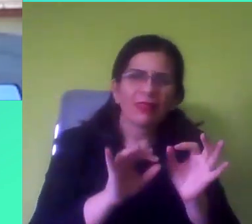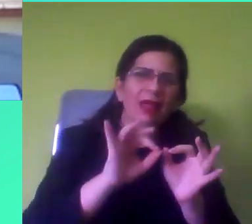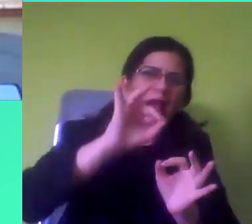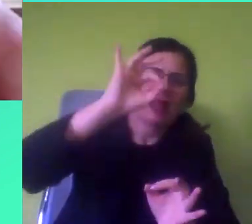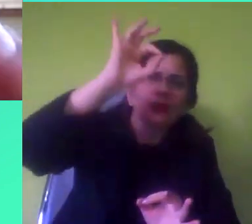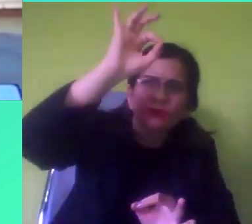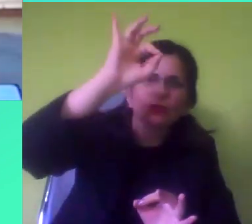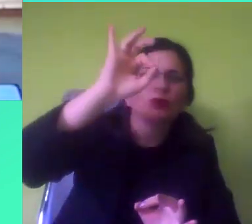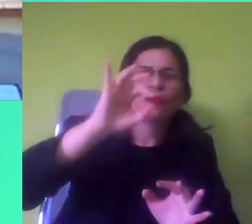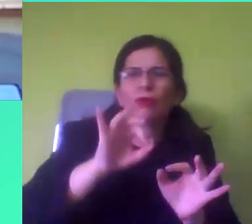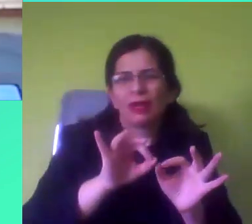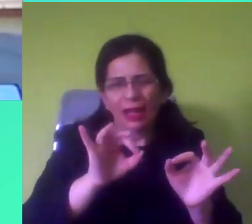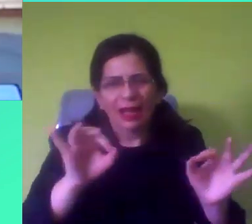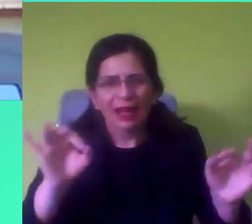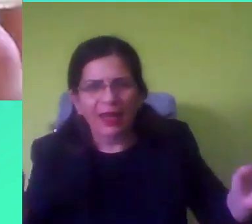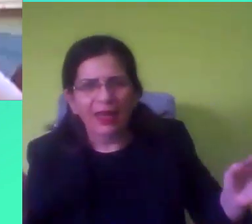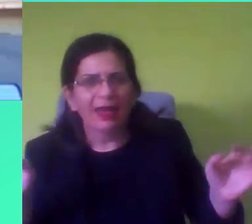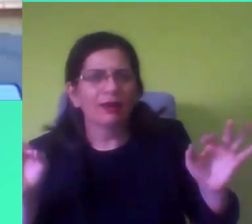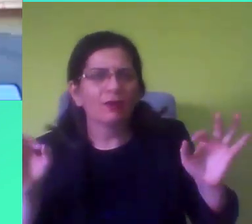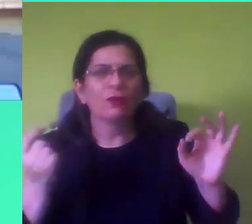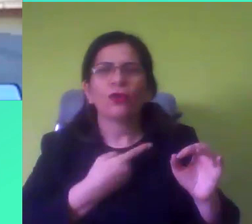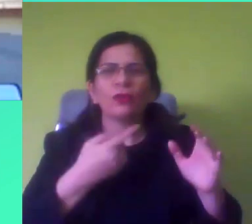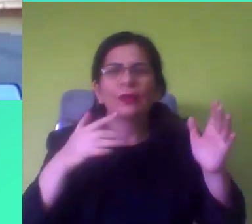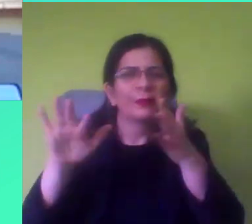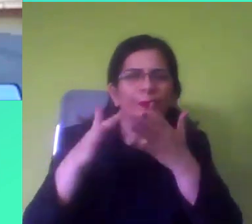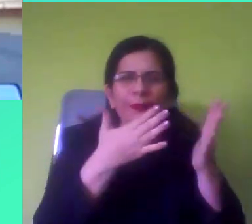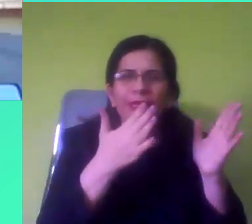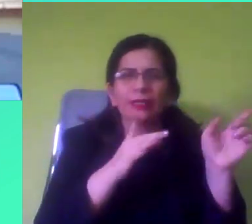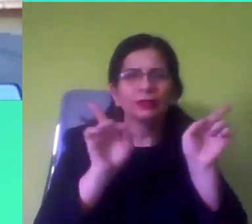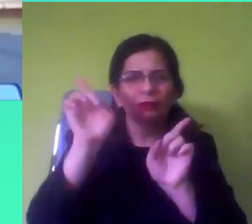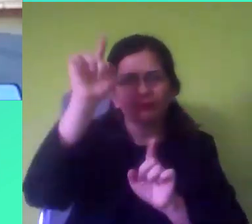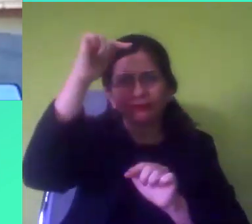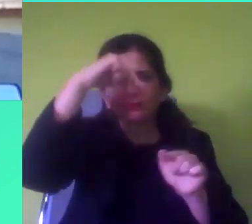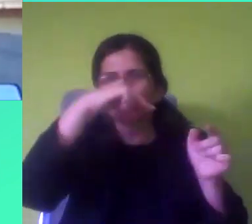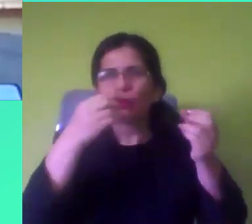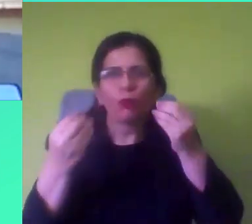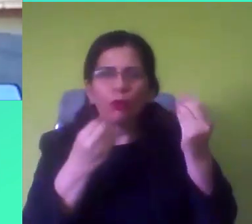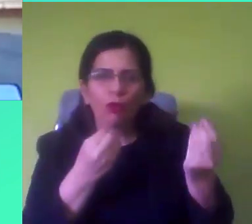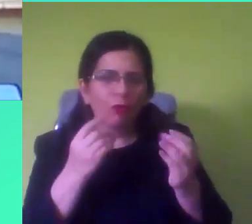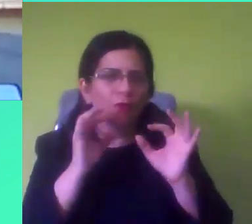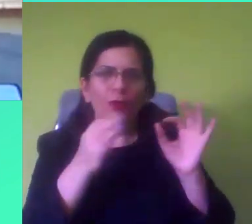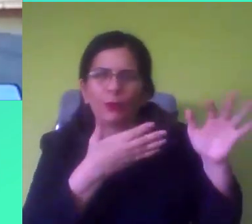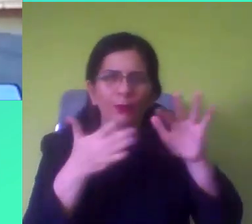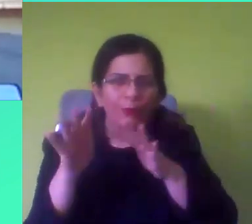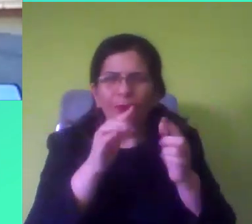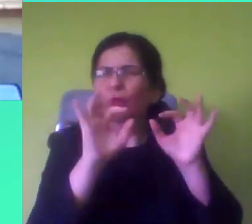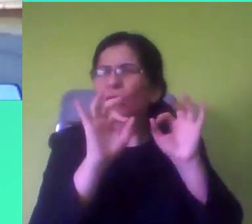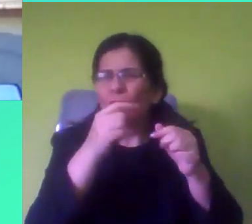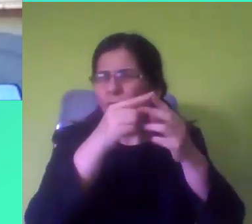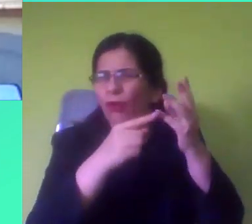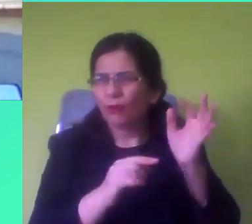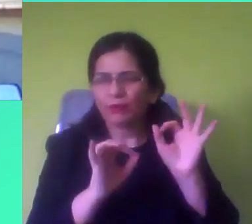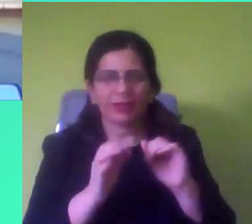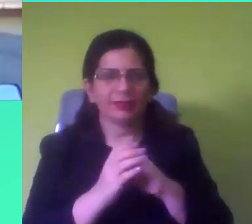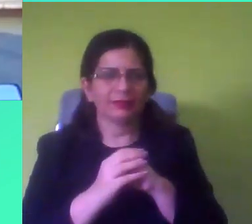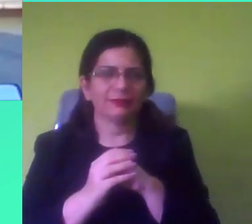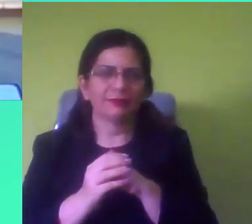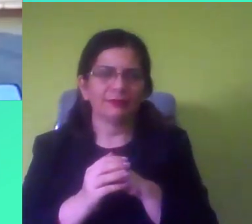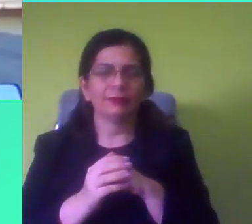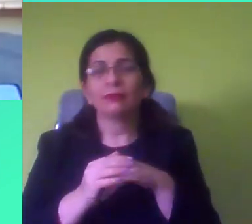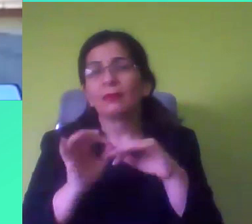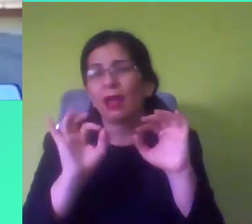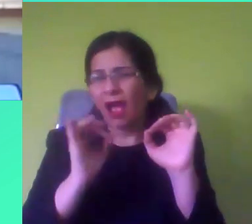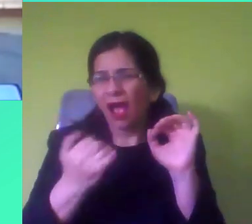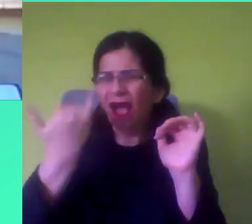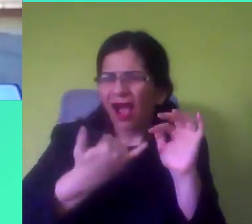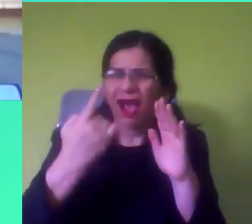las alturas, la orientación, la pendiente, y que esto es, por ahí también es más